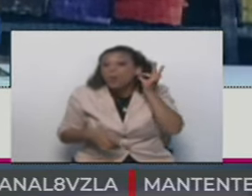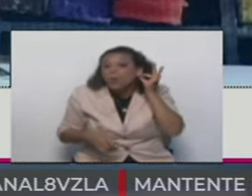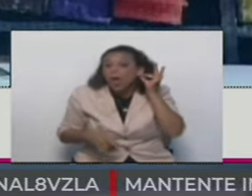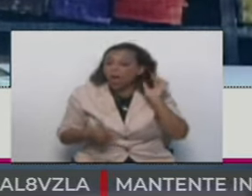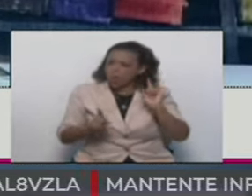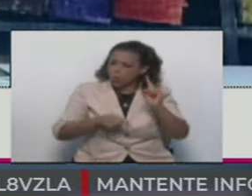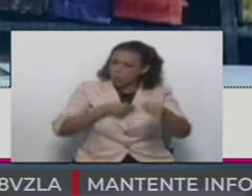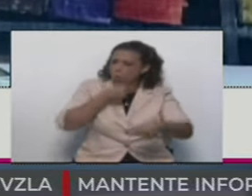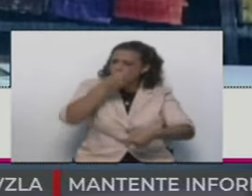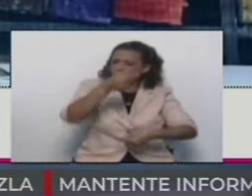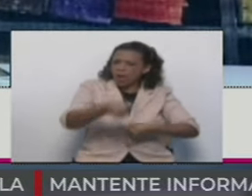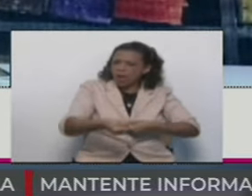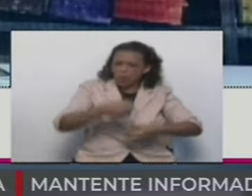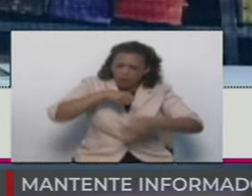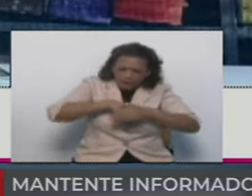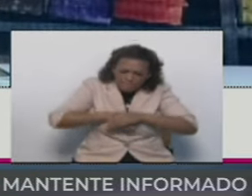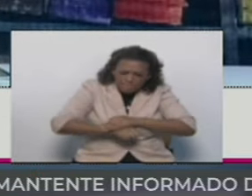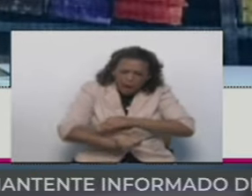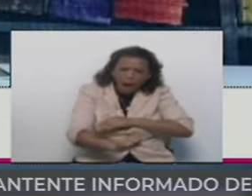después